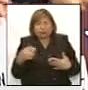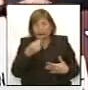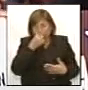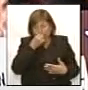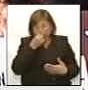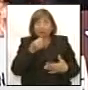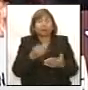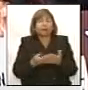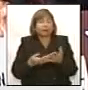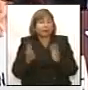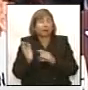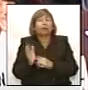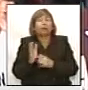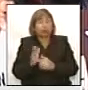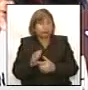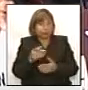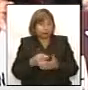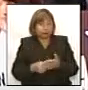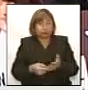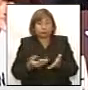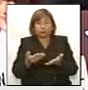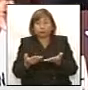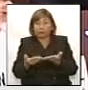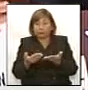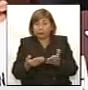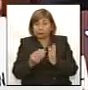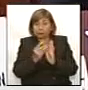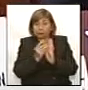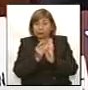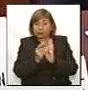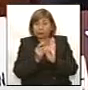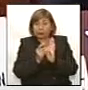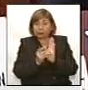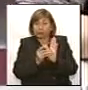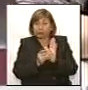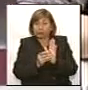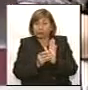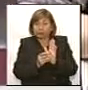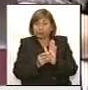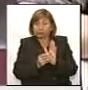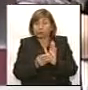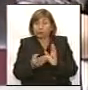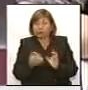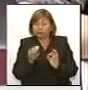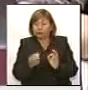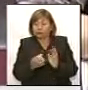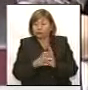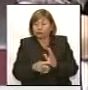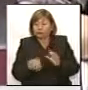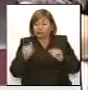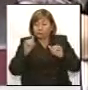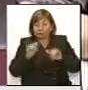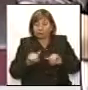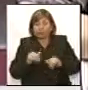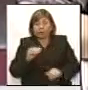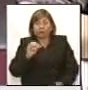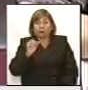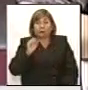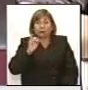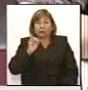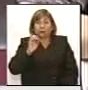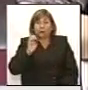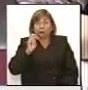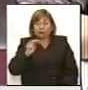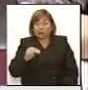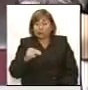estando presentes por disposición de este decreto legislativo, los gobernadores que pertenecen al CIAM, que